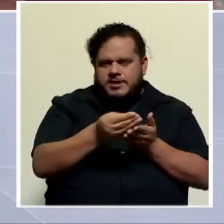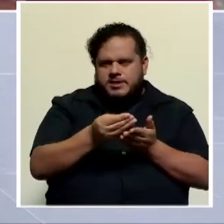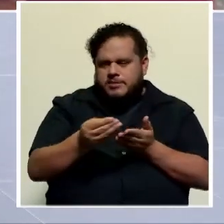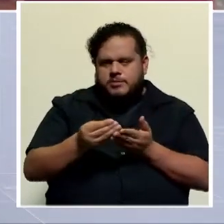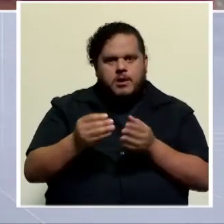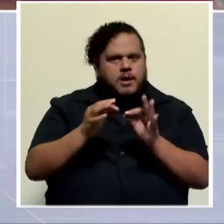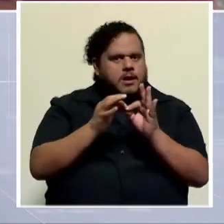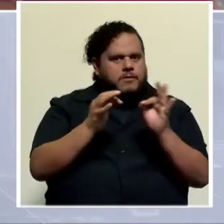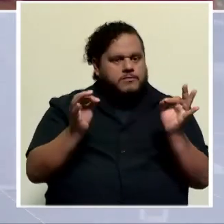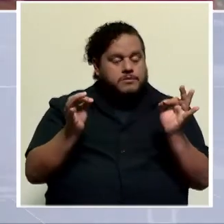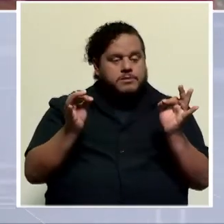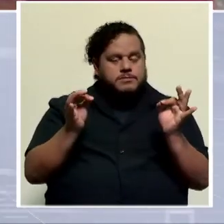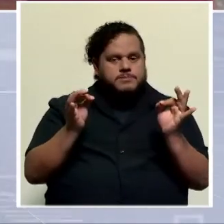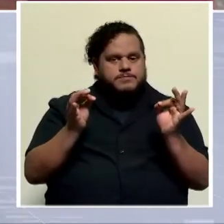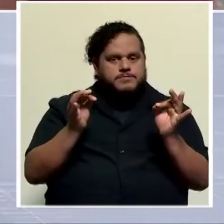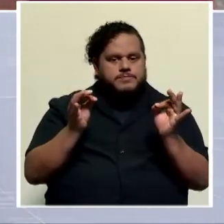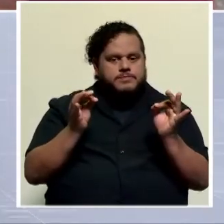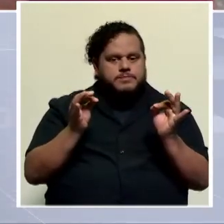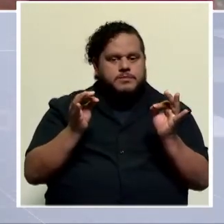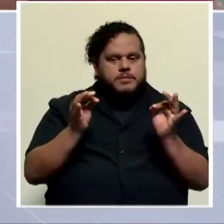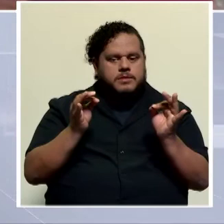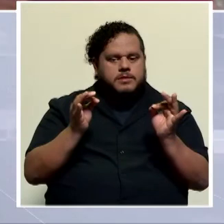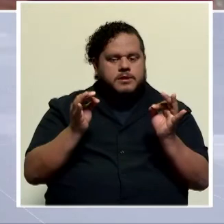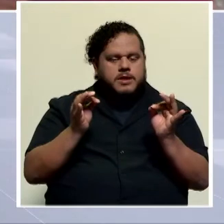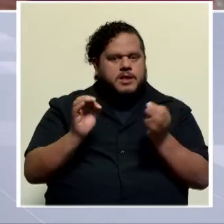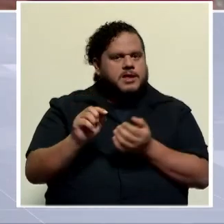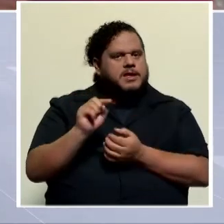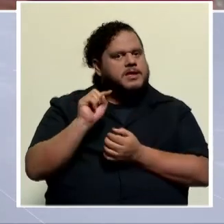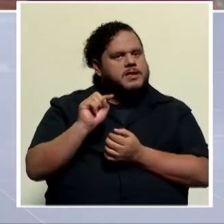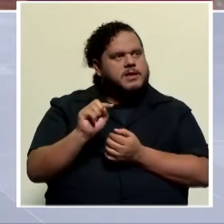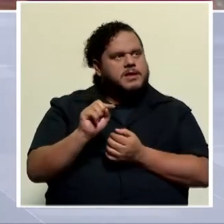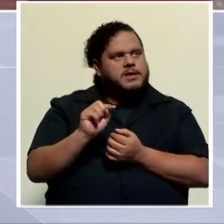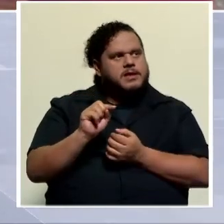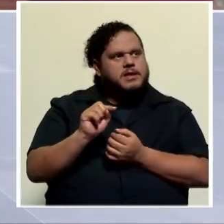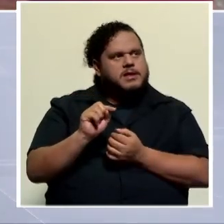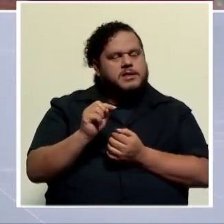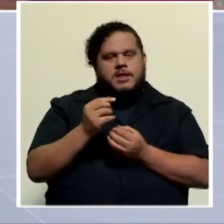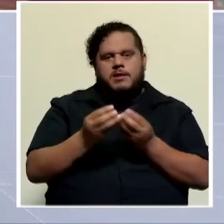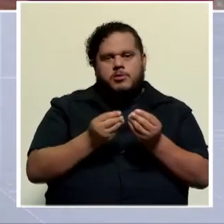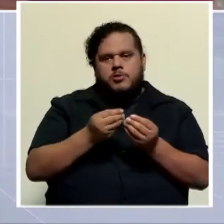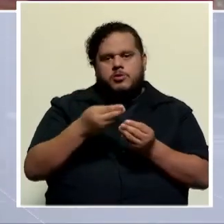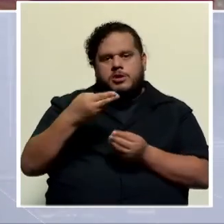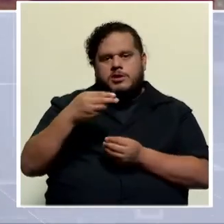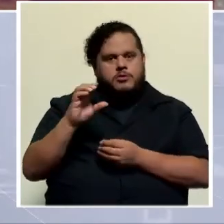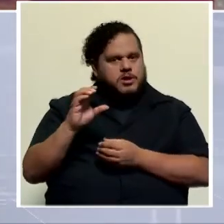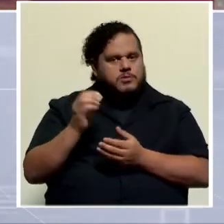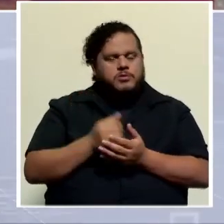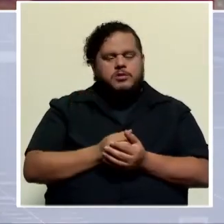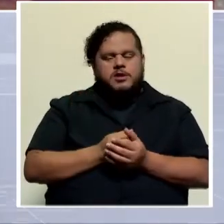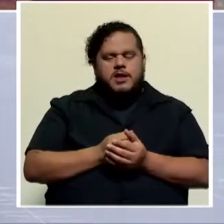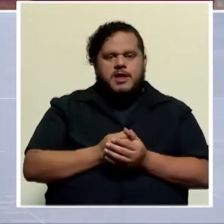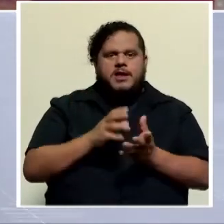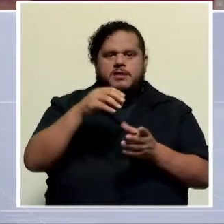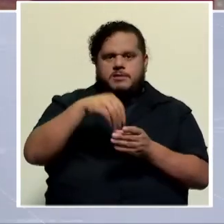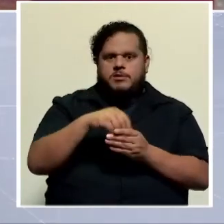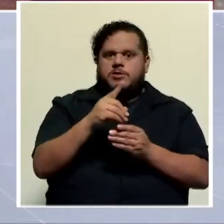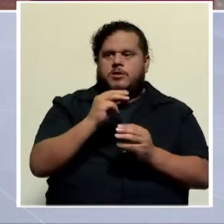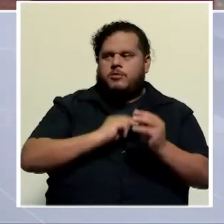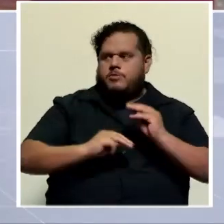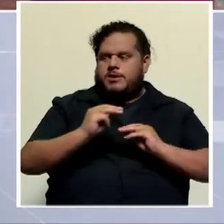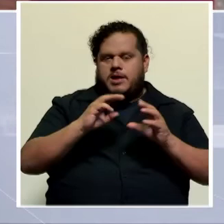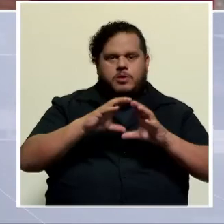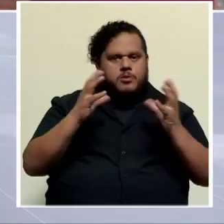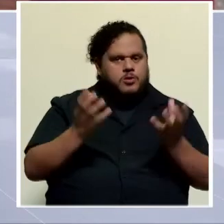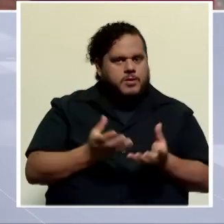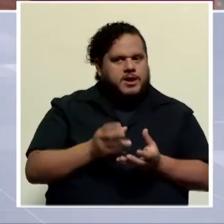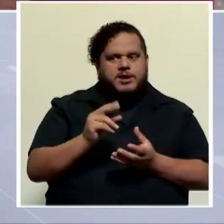fórmulas en las cuales este producto, los hidrocarburos, están inmersos en un mercado global y no